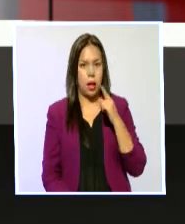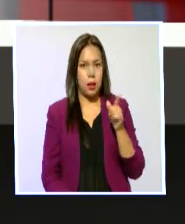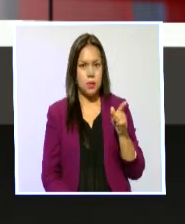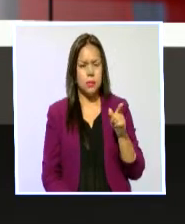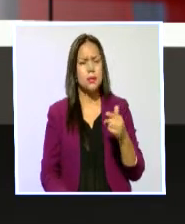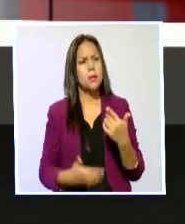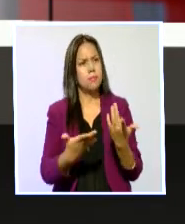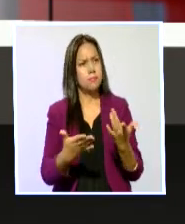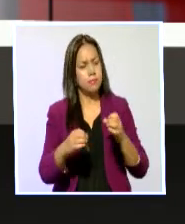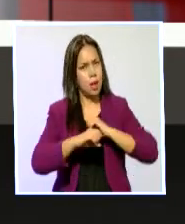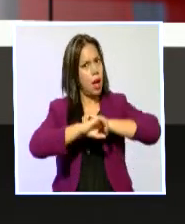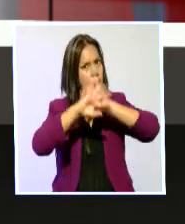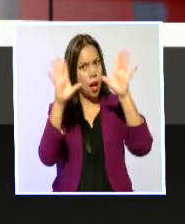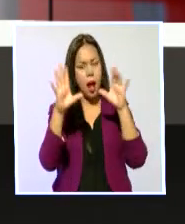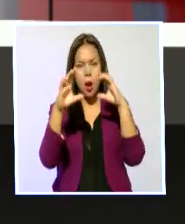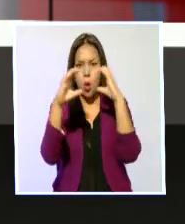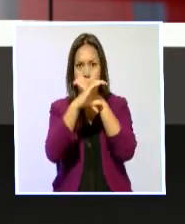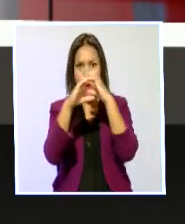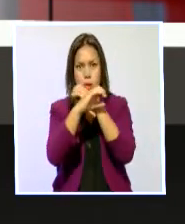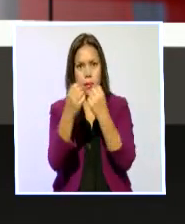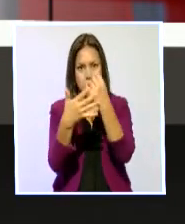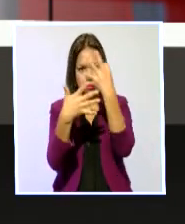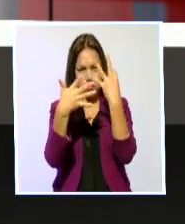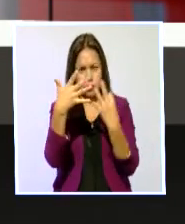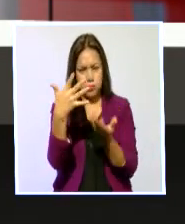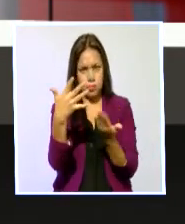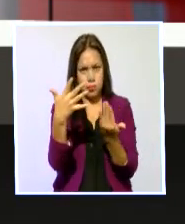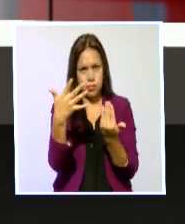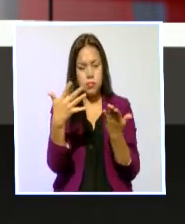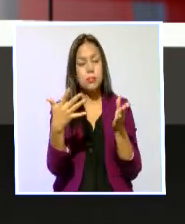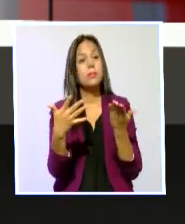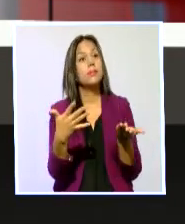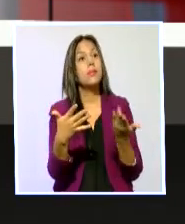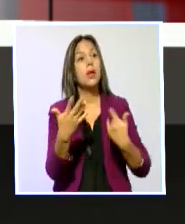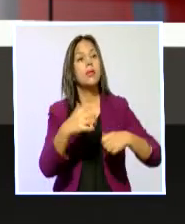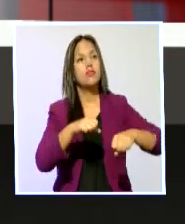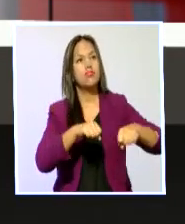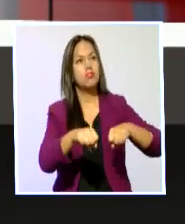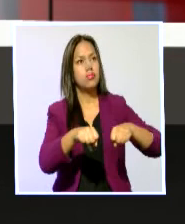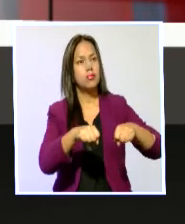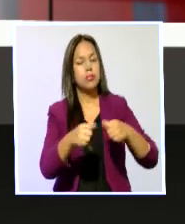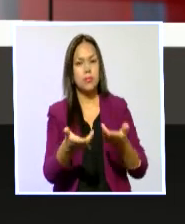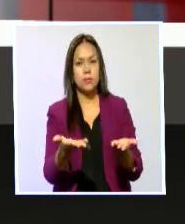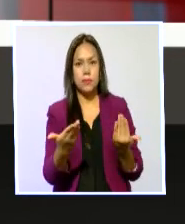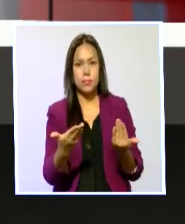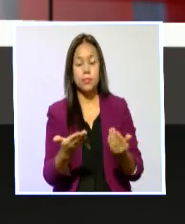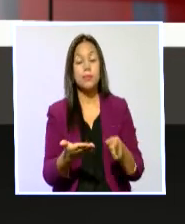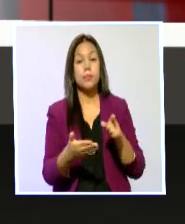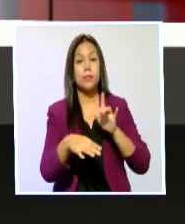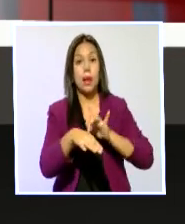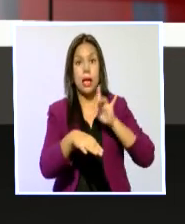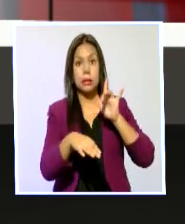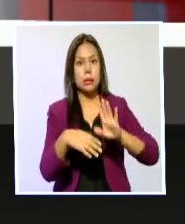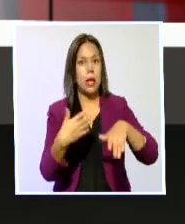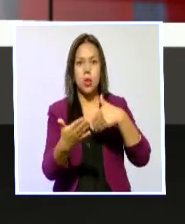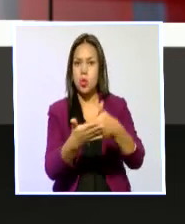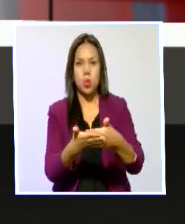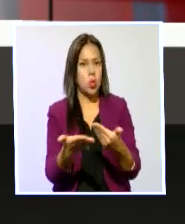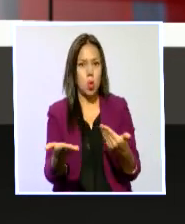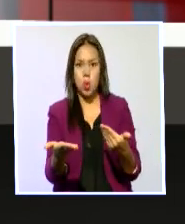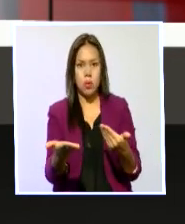recursos invertidos para la reactivación de esta zona costera del país tras el sismo. A la cita nuevamente no asistió